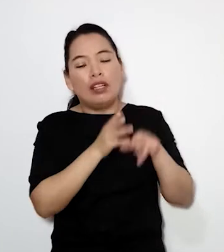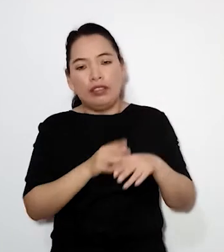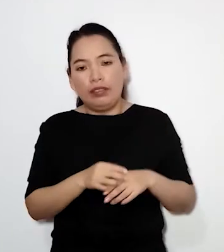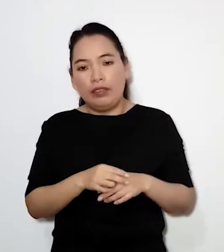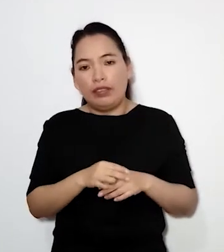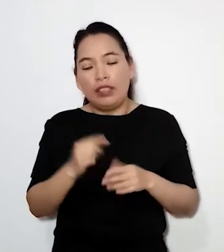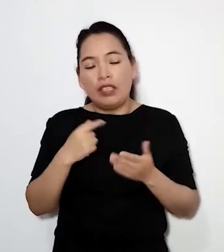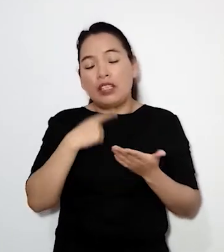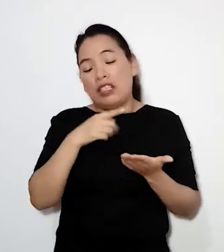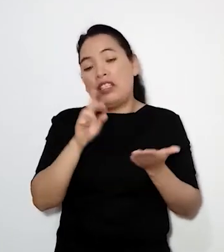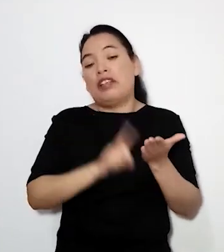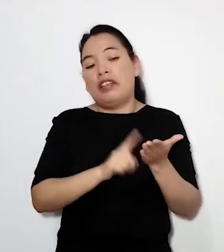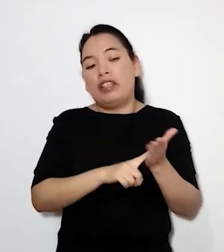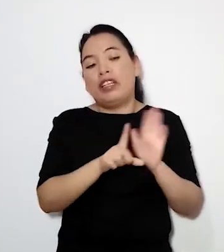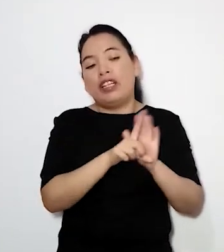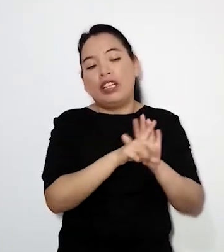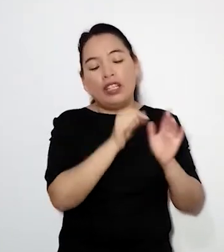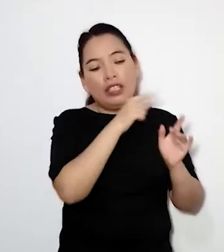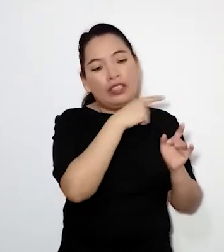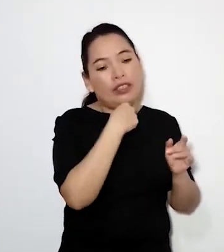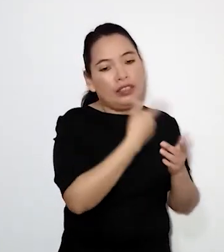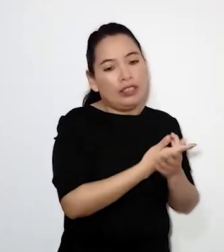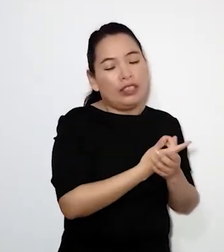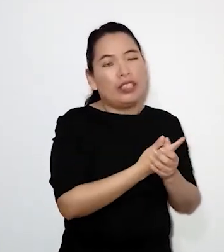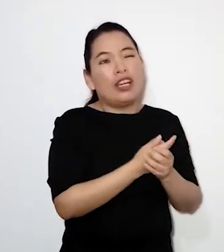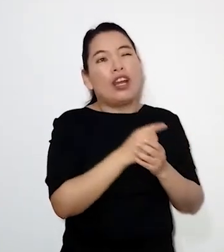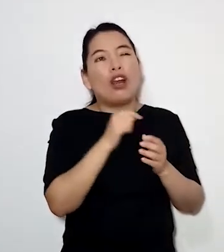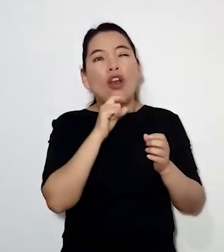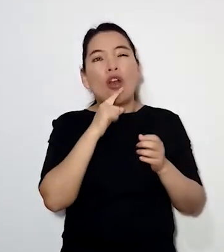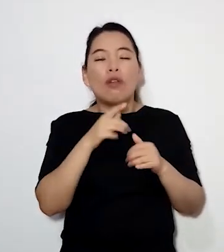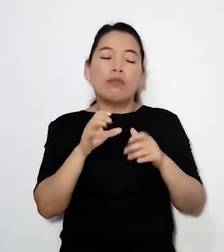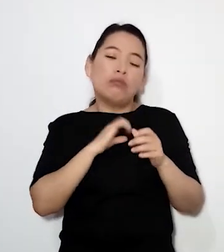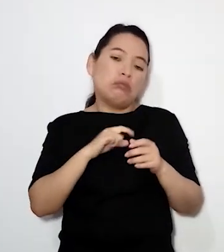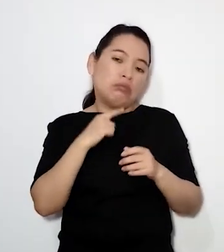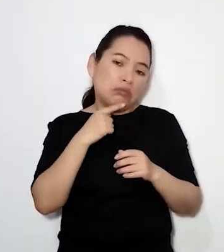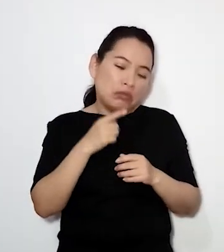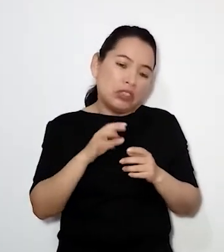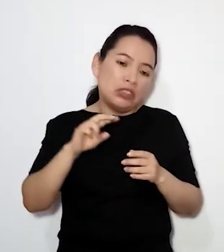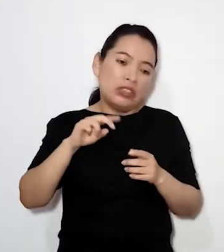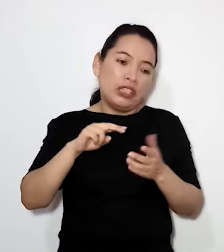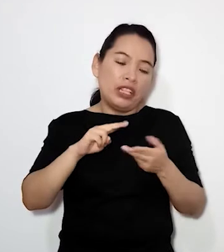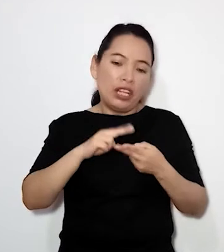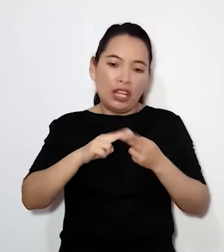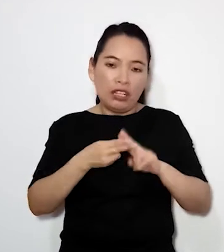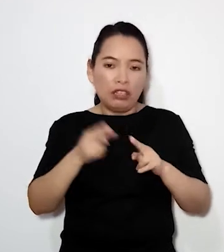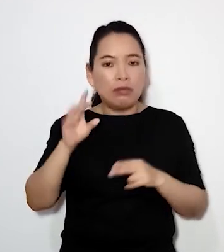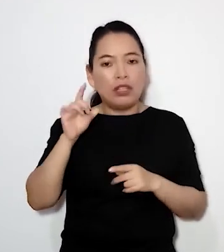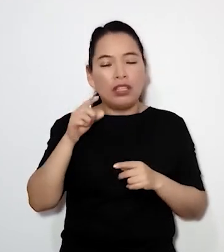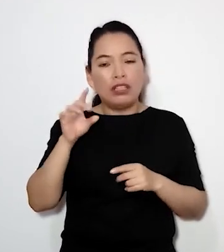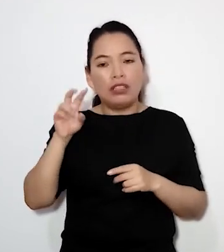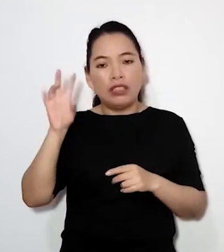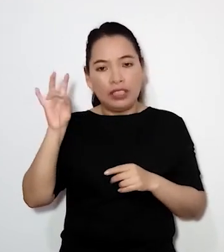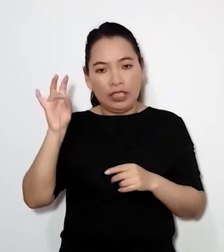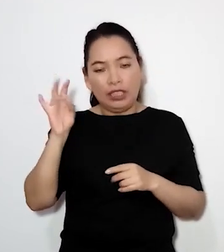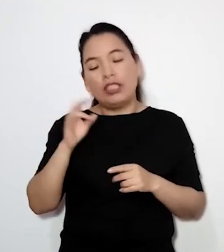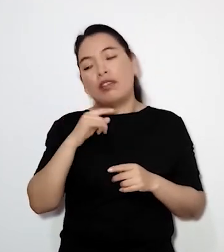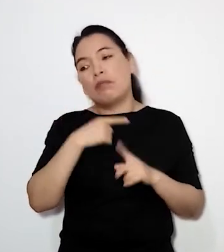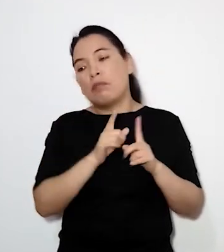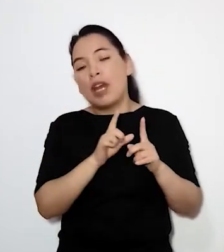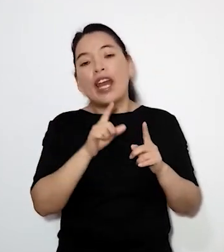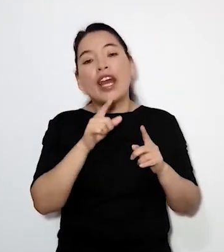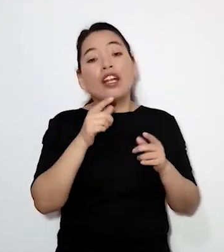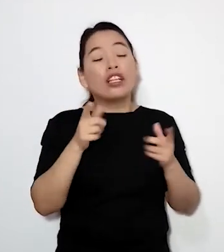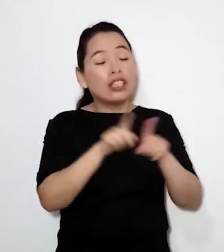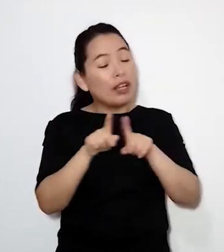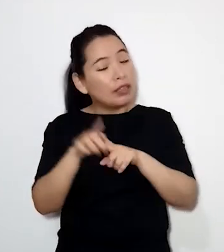dice la observación general número 7 del comité. Pero en otro nivel también está la participación de las personas con discapacidad